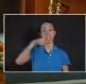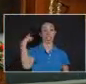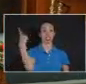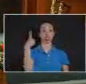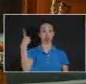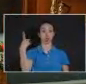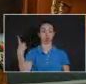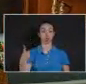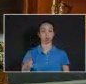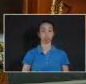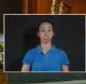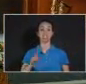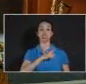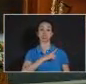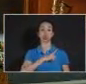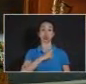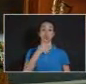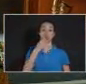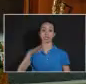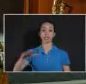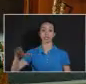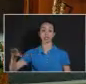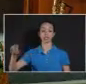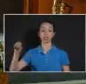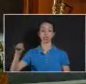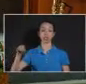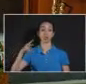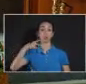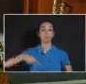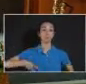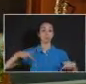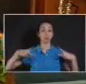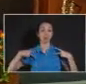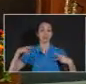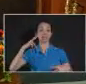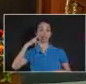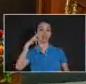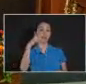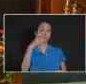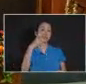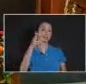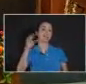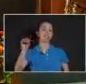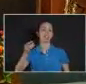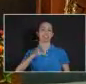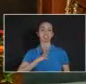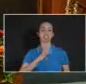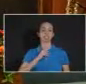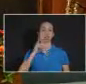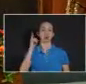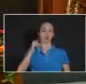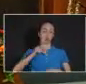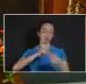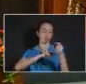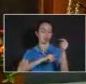ceviche. Solo el muchachito queda malherido y mira que tiene un tatuaje de un